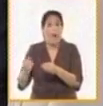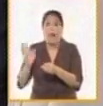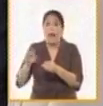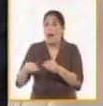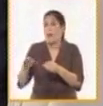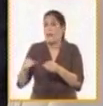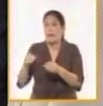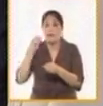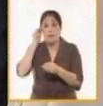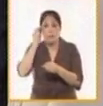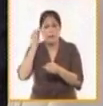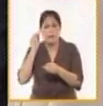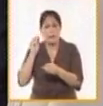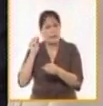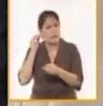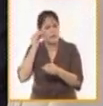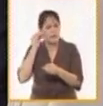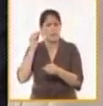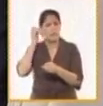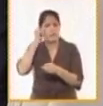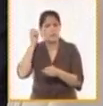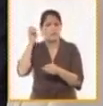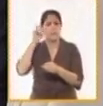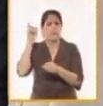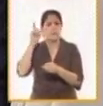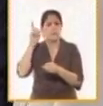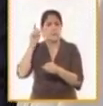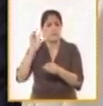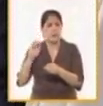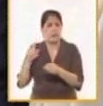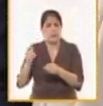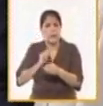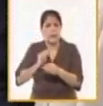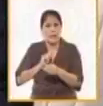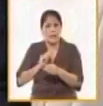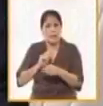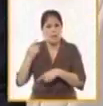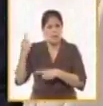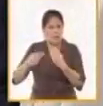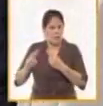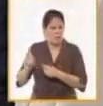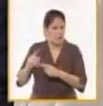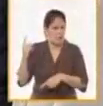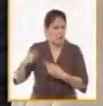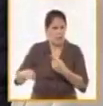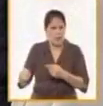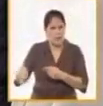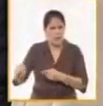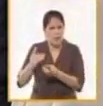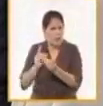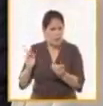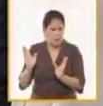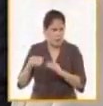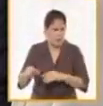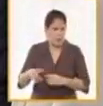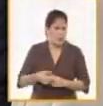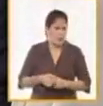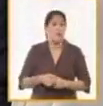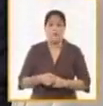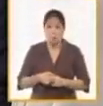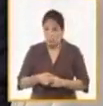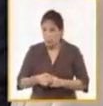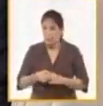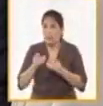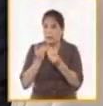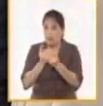cuando piensa en eso, es el primer argumento que viene cuando tratan de descalificar a Venezuela. Uno dice, pero bueno, un país donde hay una base